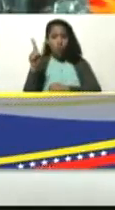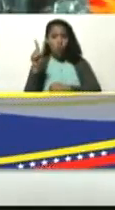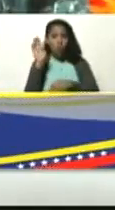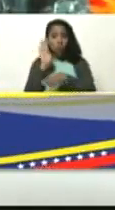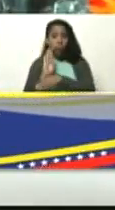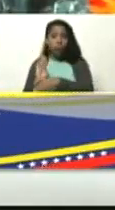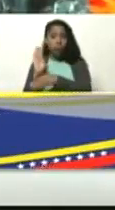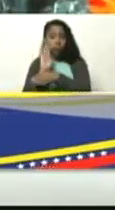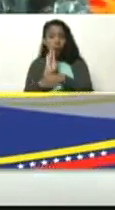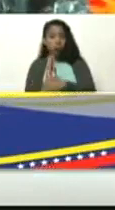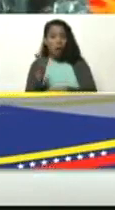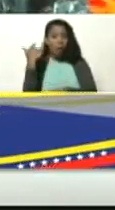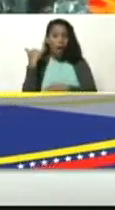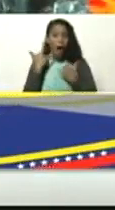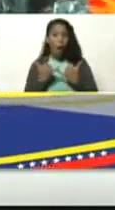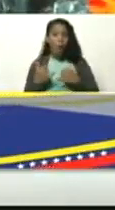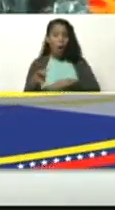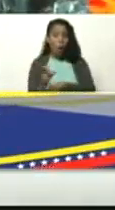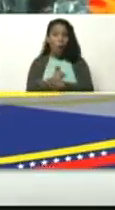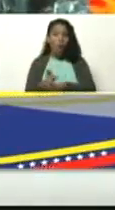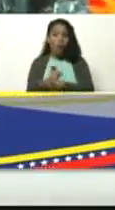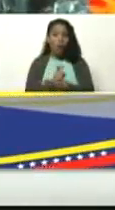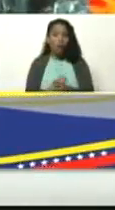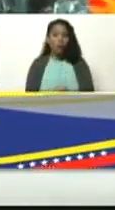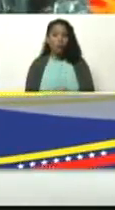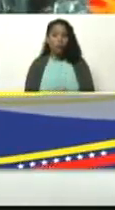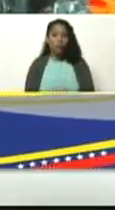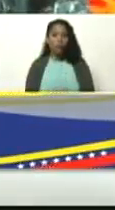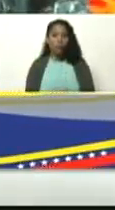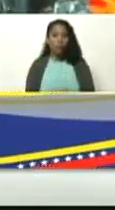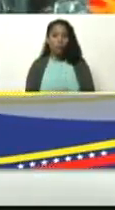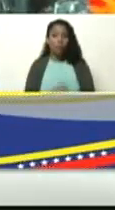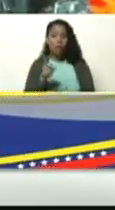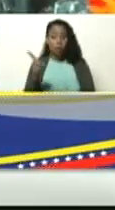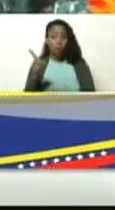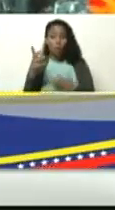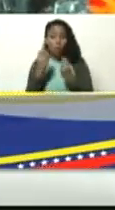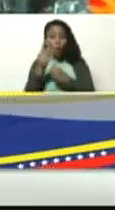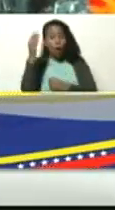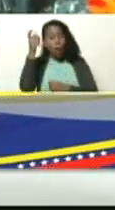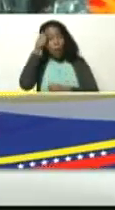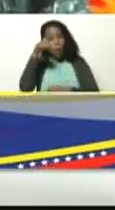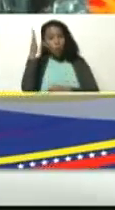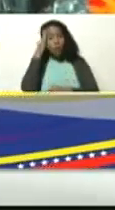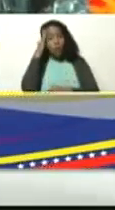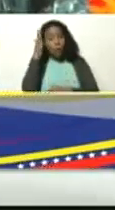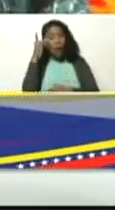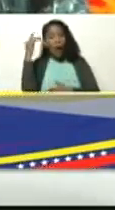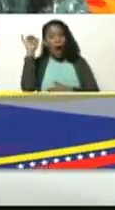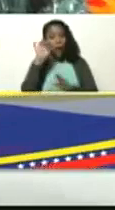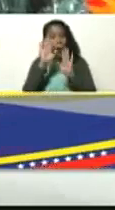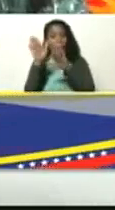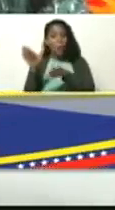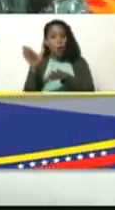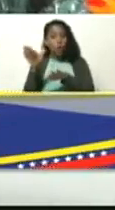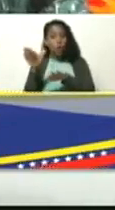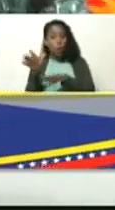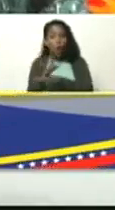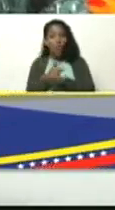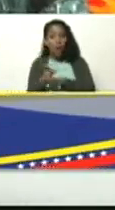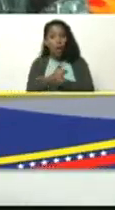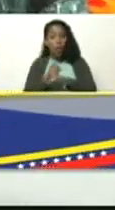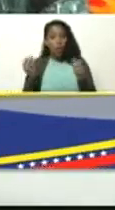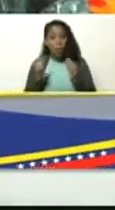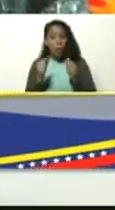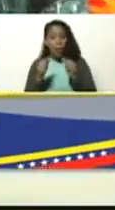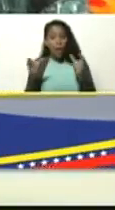protector, ahora eres gobernador. Y estabas, bueno, el pueblo sabe que cuenta con Jason Guzmán y con todo su